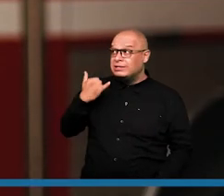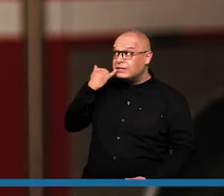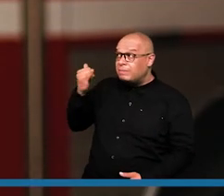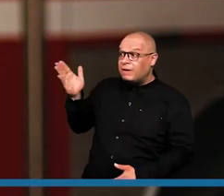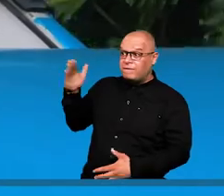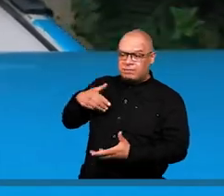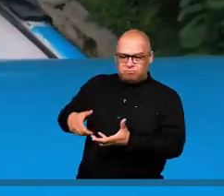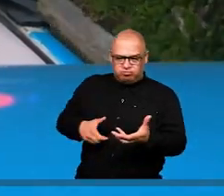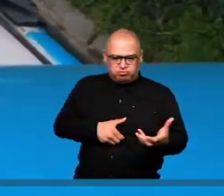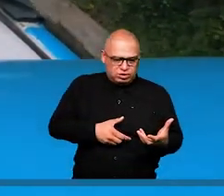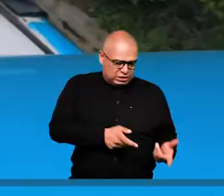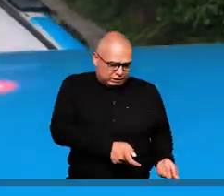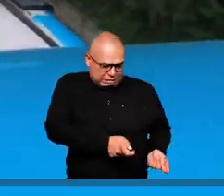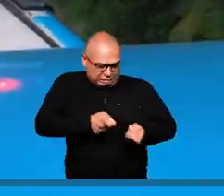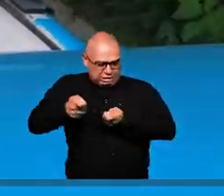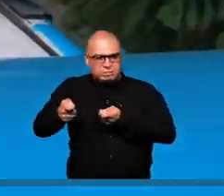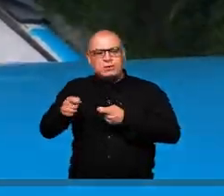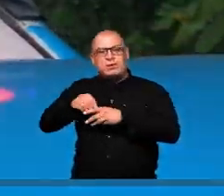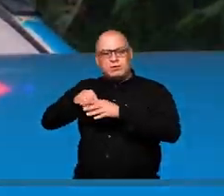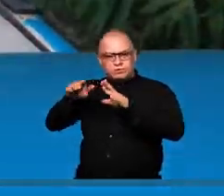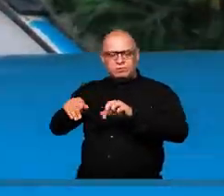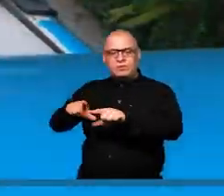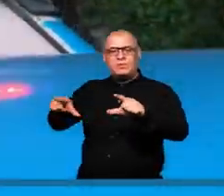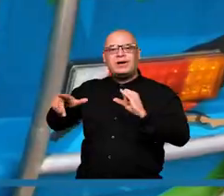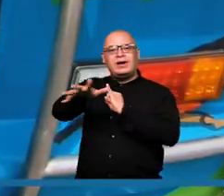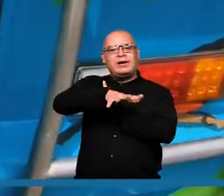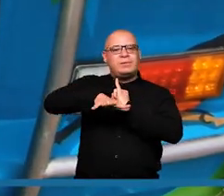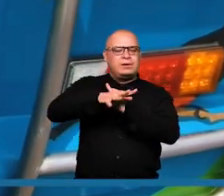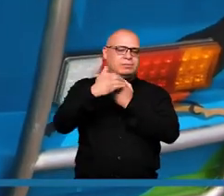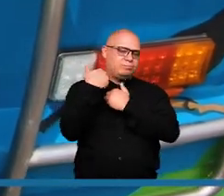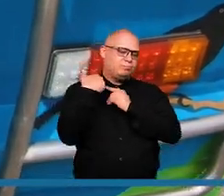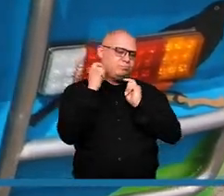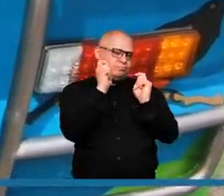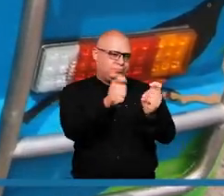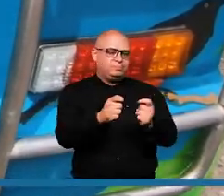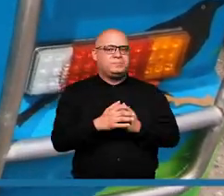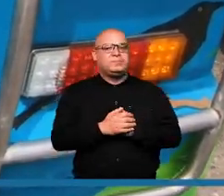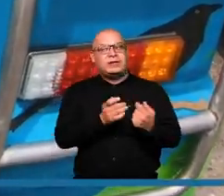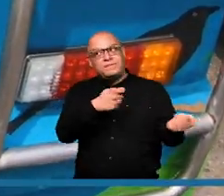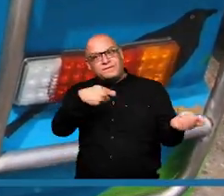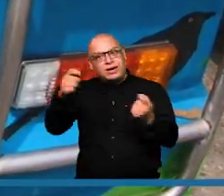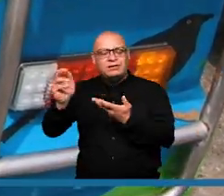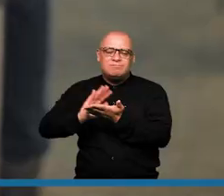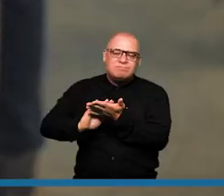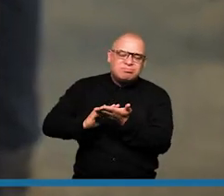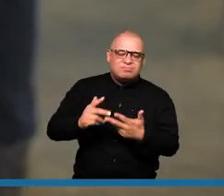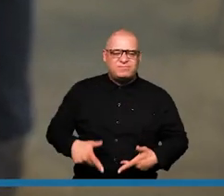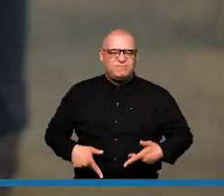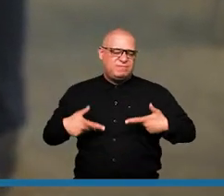proceden a rescatarla del ducto y se le entrega como tal al área metropolitana, la estabilizan y se lo llevan.